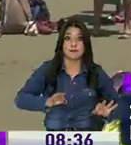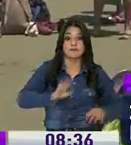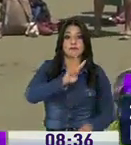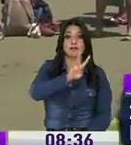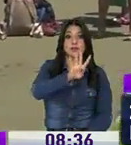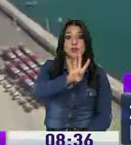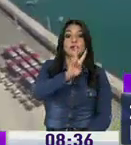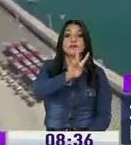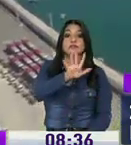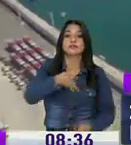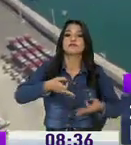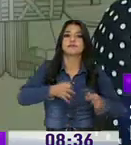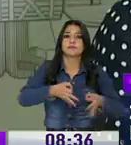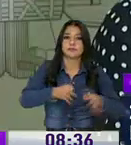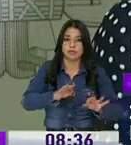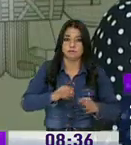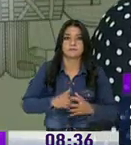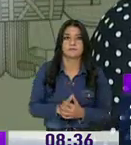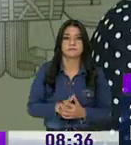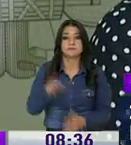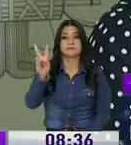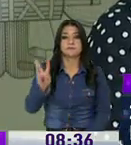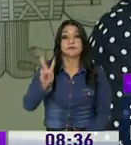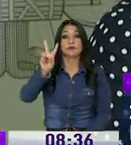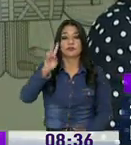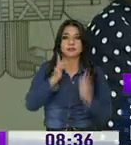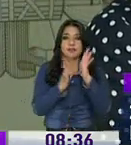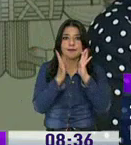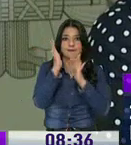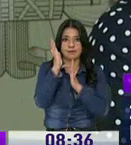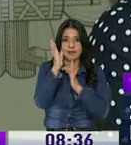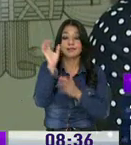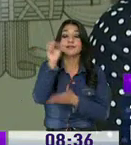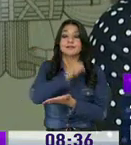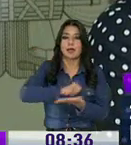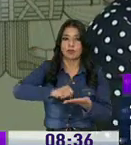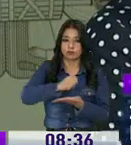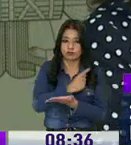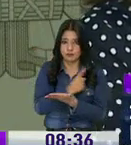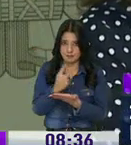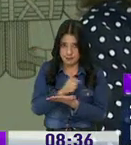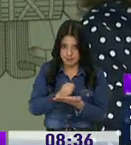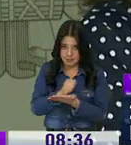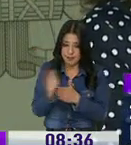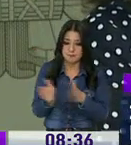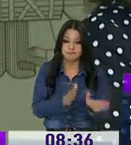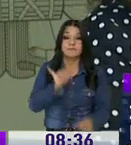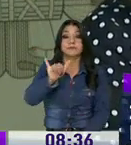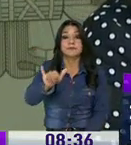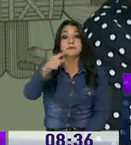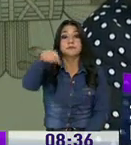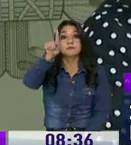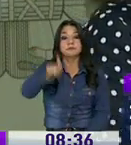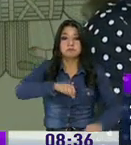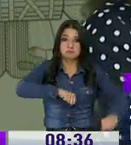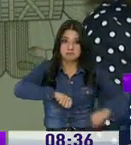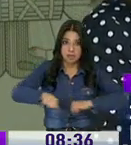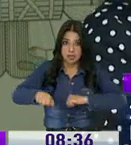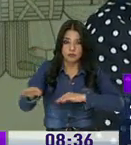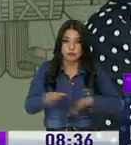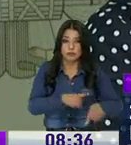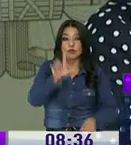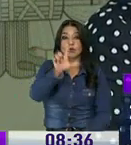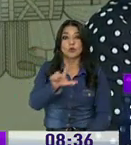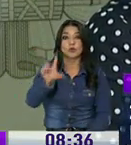24 y 25 de febrero. El viernes 2 de abril, que es el Viernes Santo de Semana Santa, el sábado 1 de mayo, el